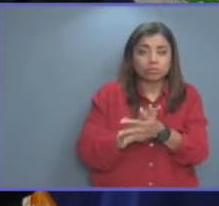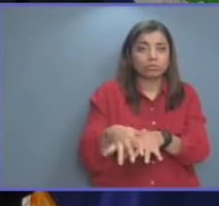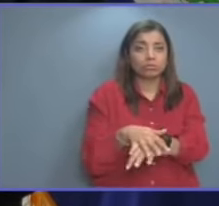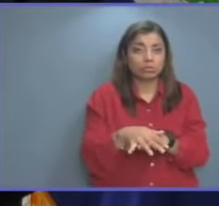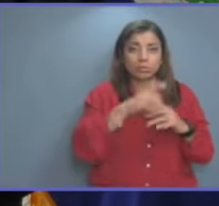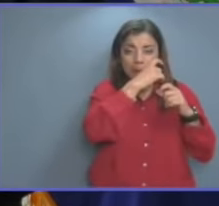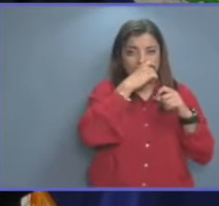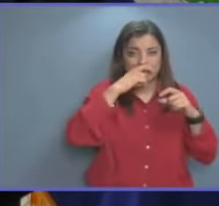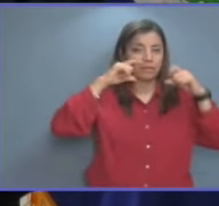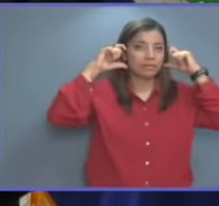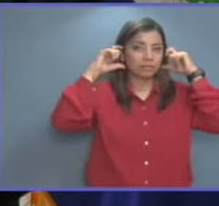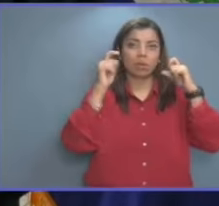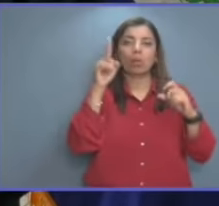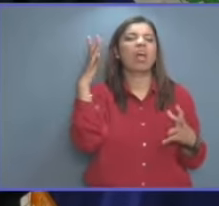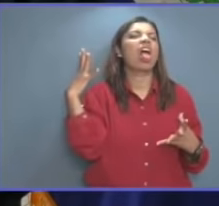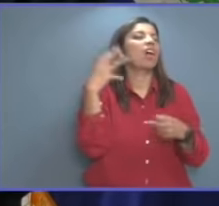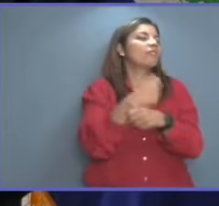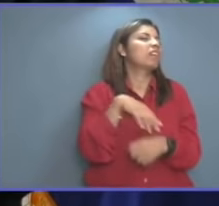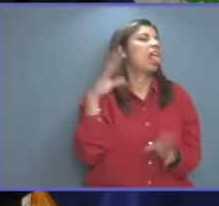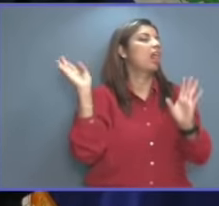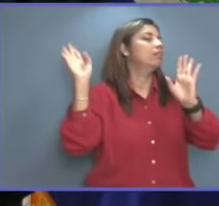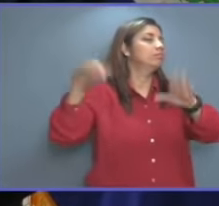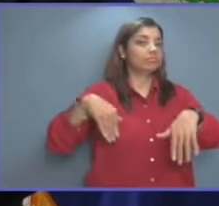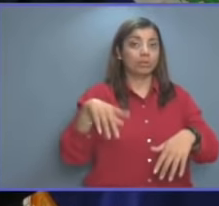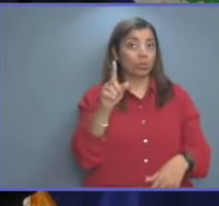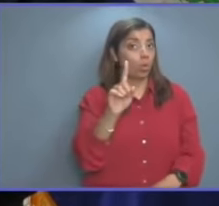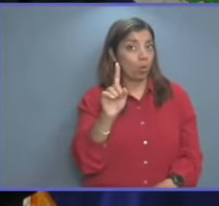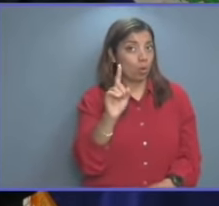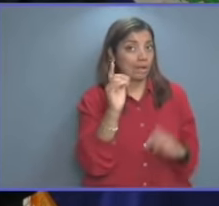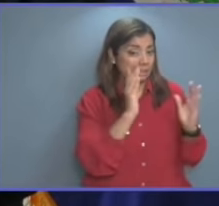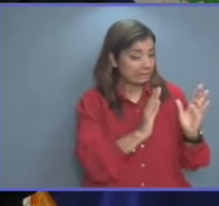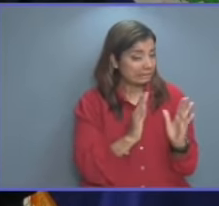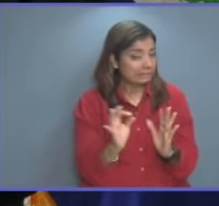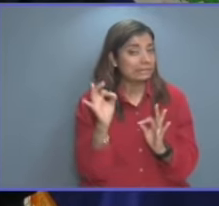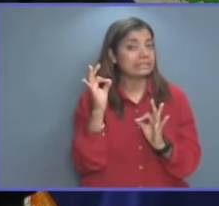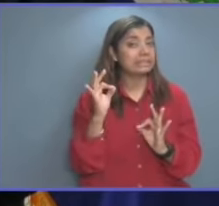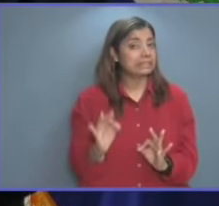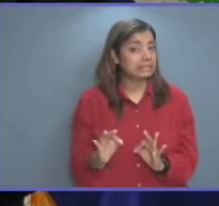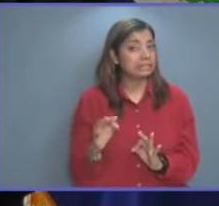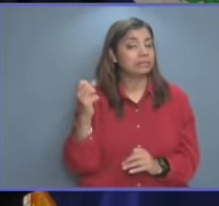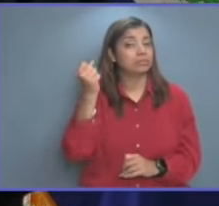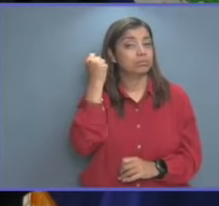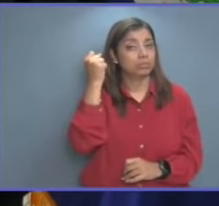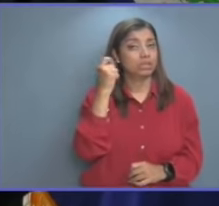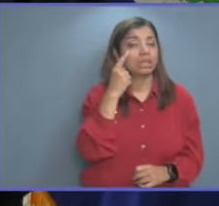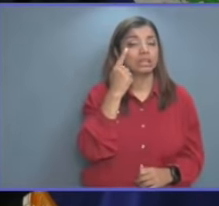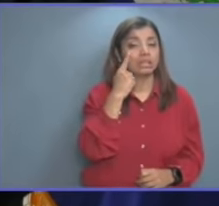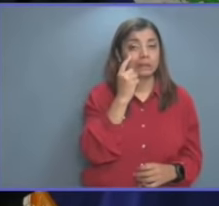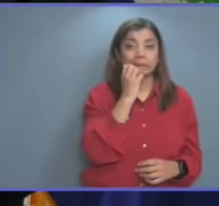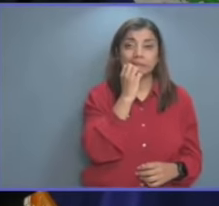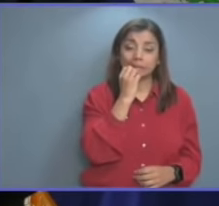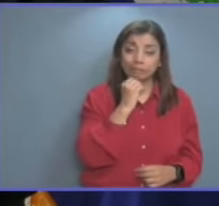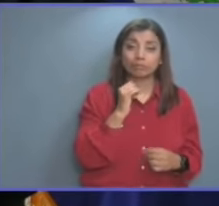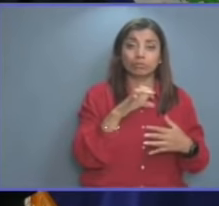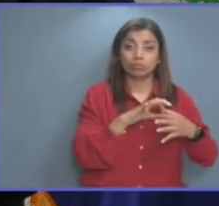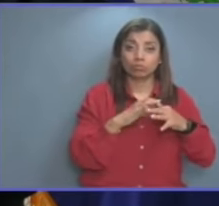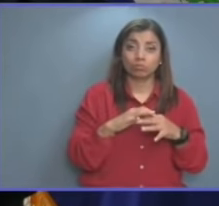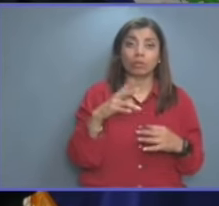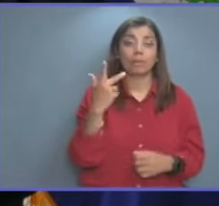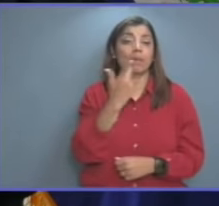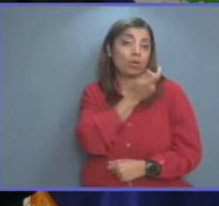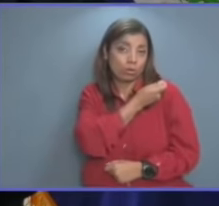a no confiarse el protocolo de bioseguridad es clave y fundamental pero también es clave cumplirlo en combinación con la